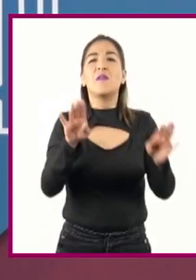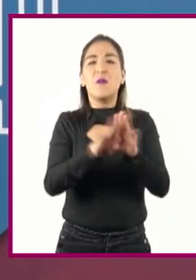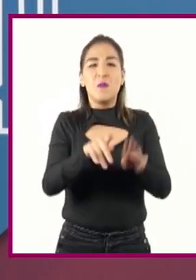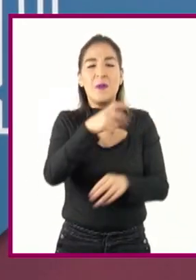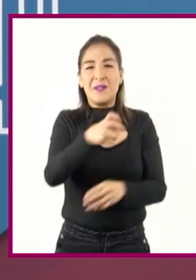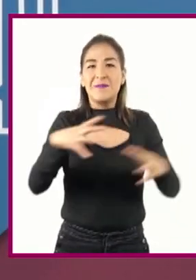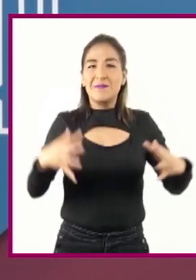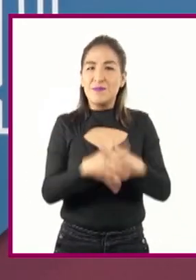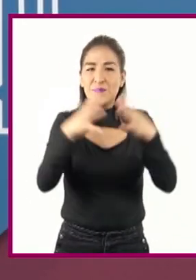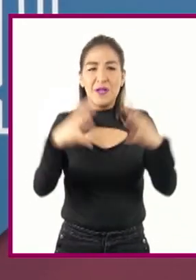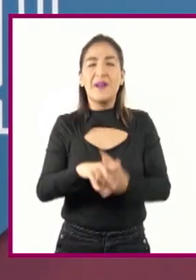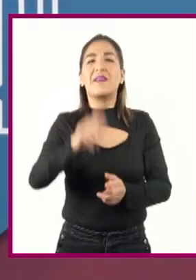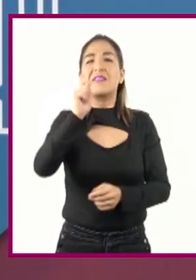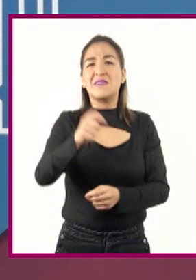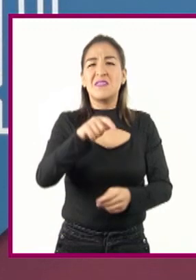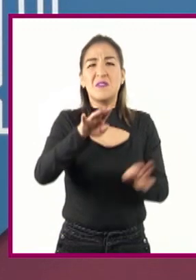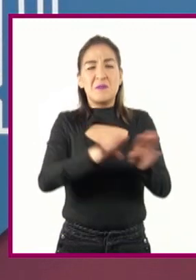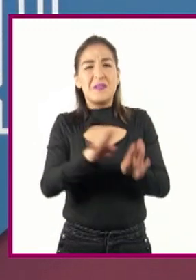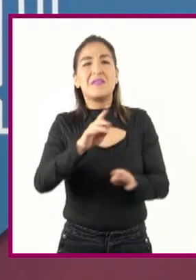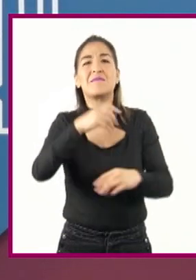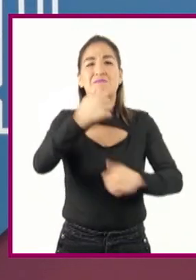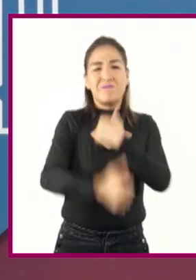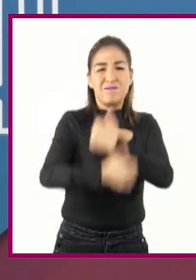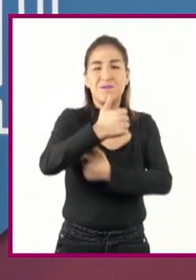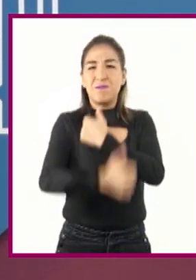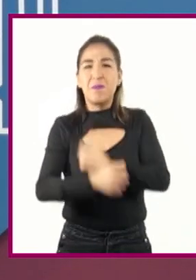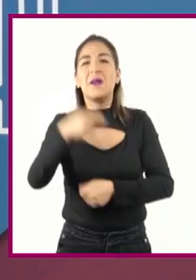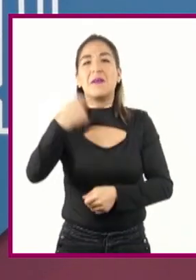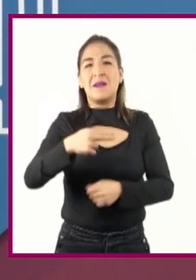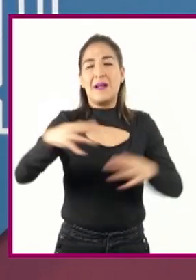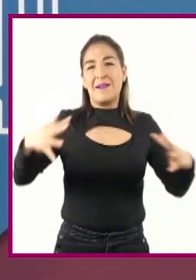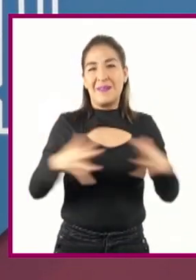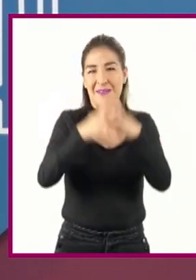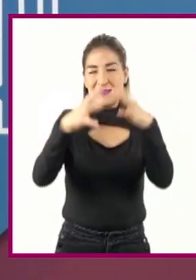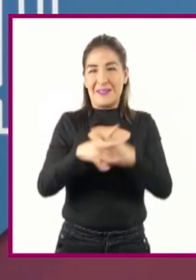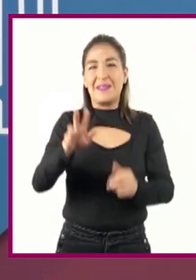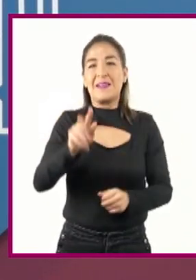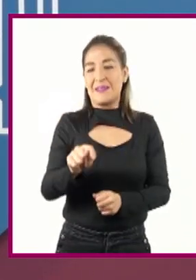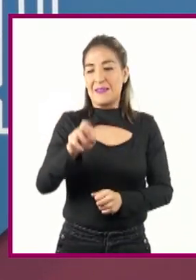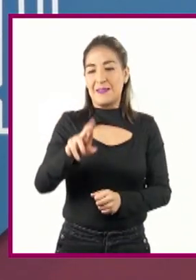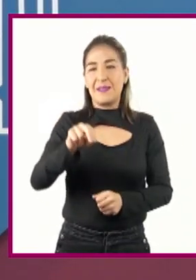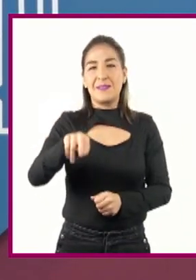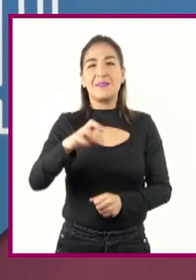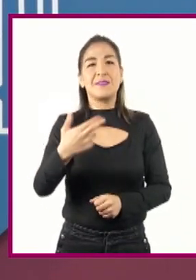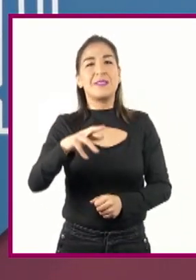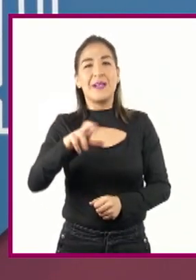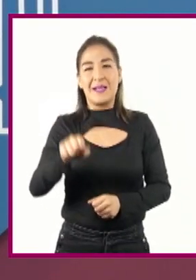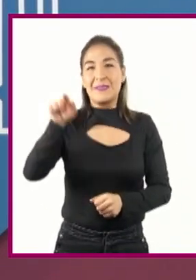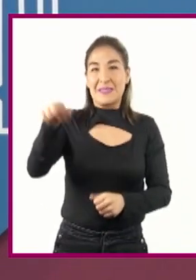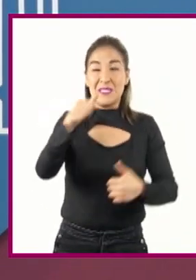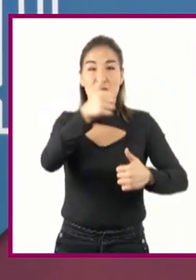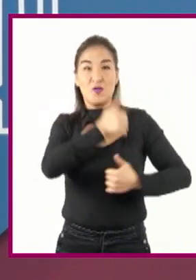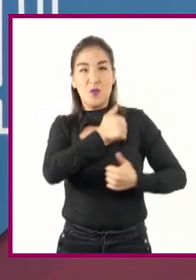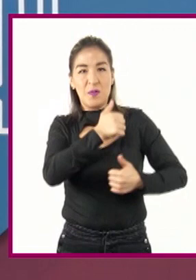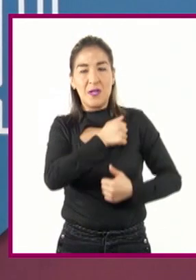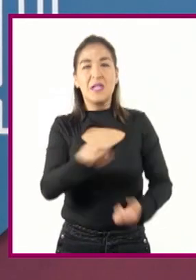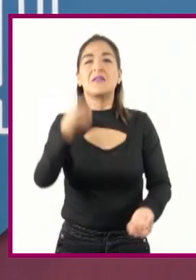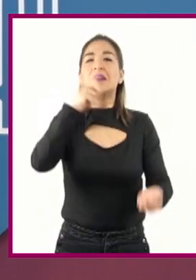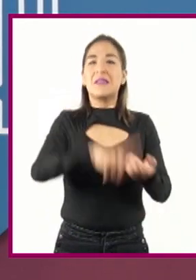enteros, se dio una lucha conocida como Guerra de Trincheras, donde los soldados